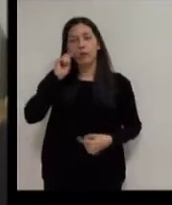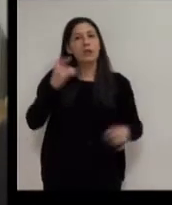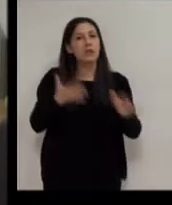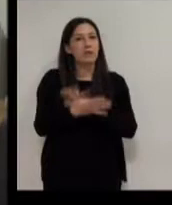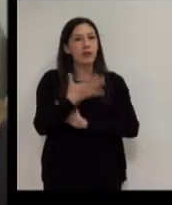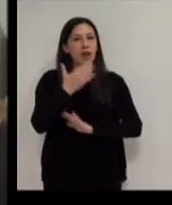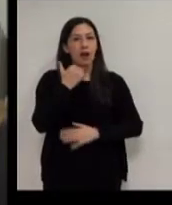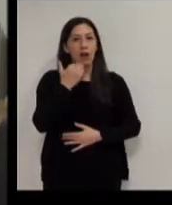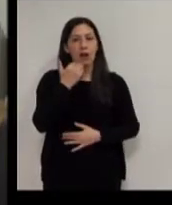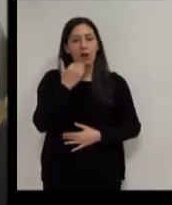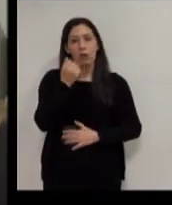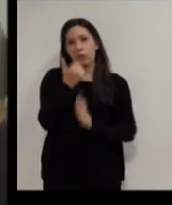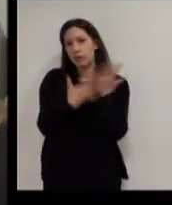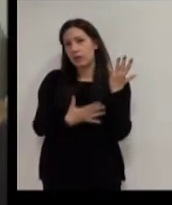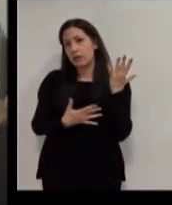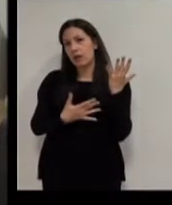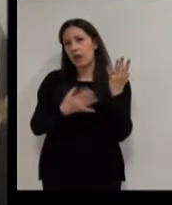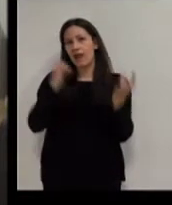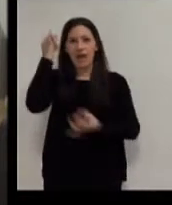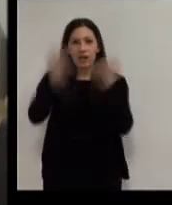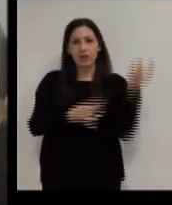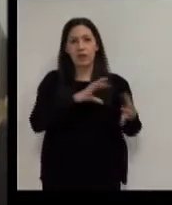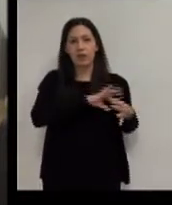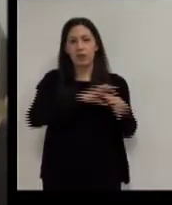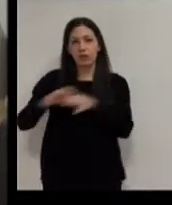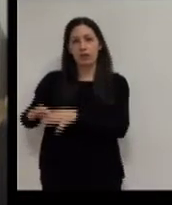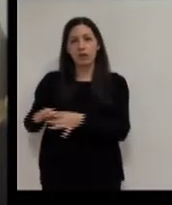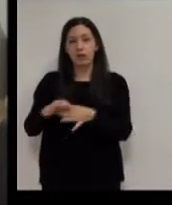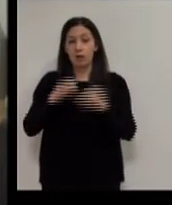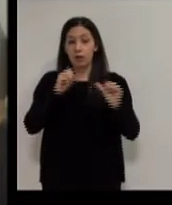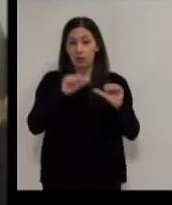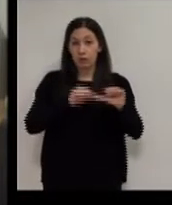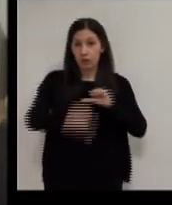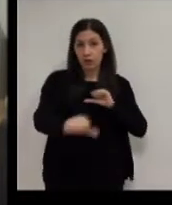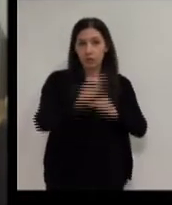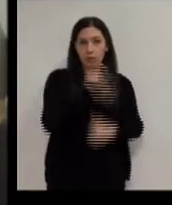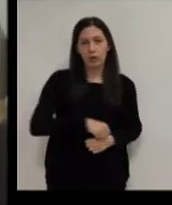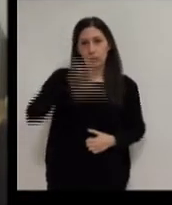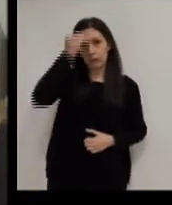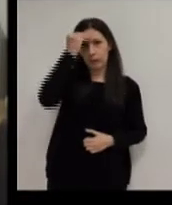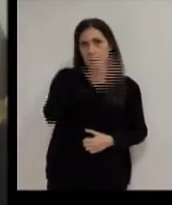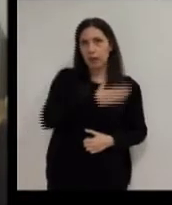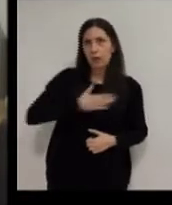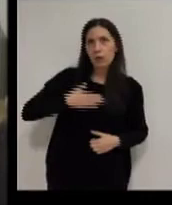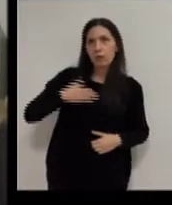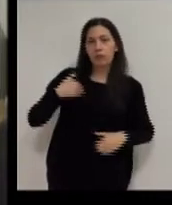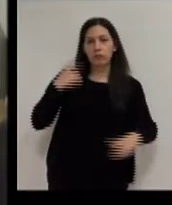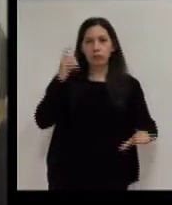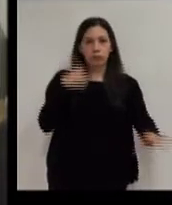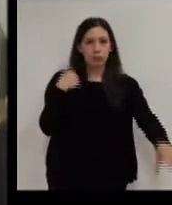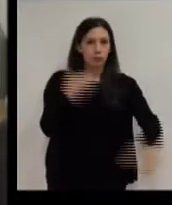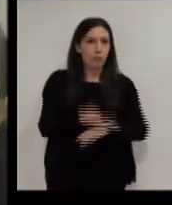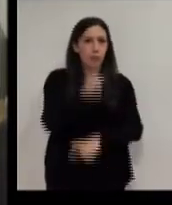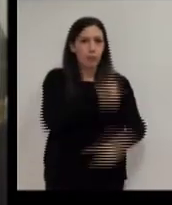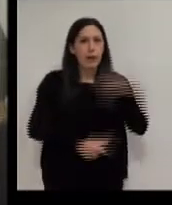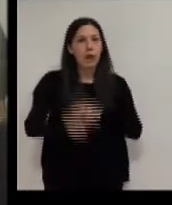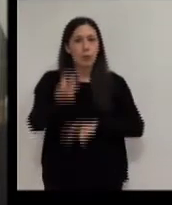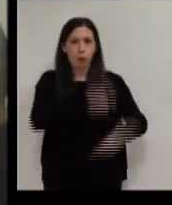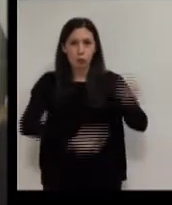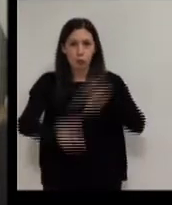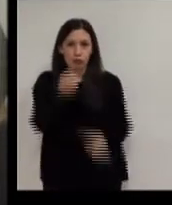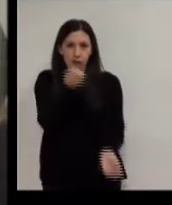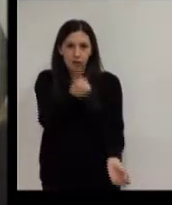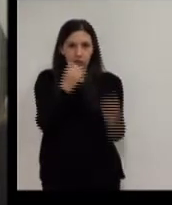cadena de actividades que están interrelacionadas. Desde el momento en que uno piensa en realizar un viaje, busca información,